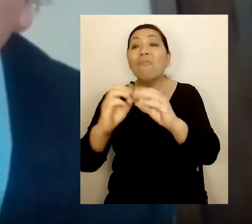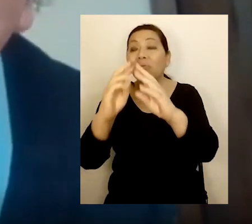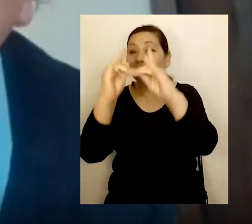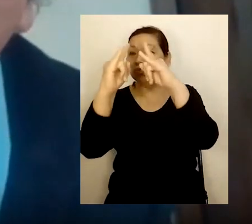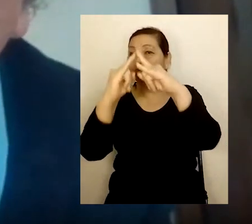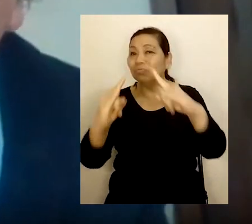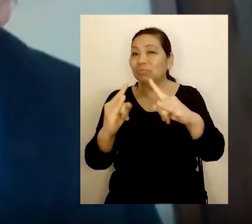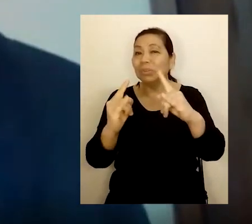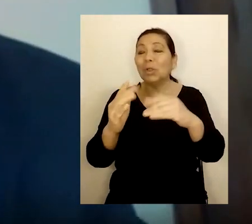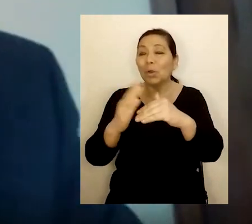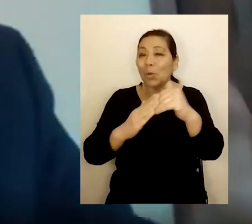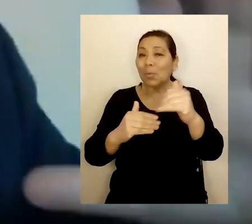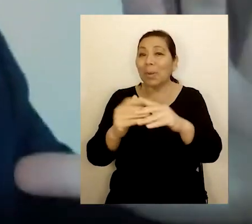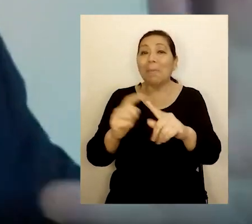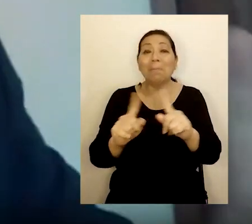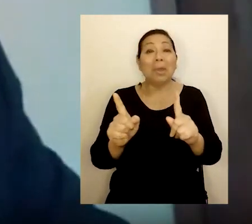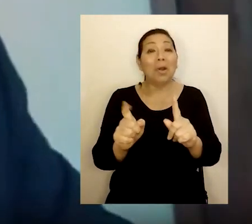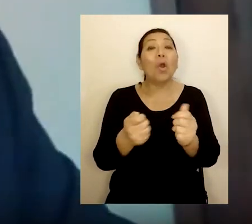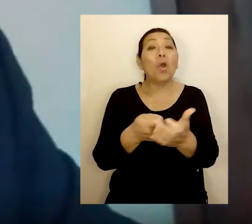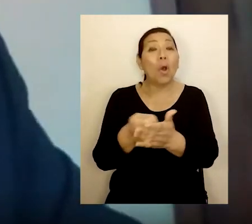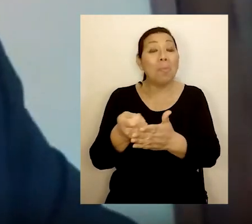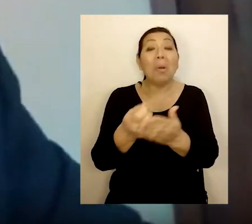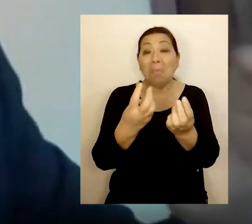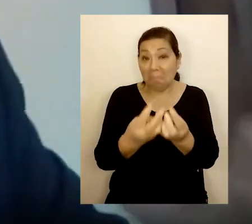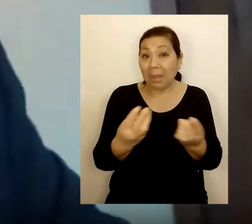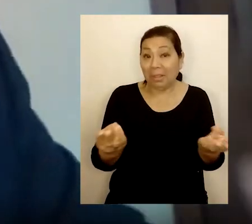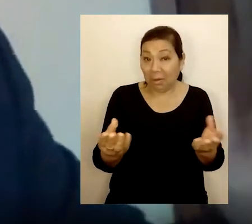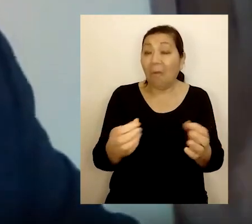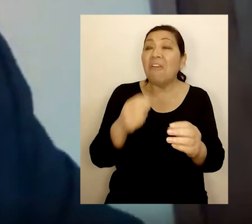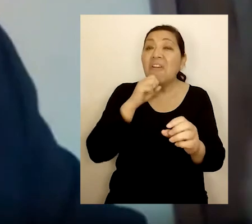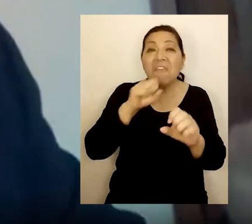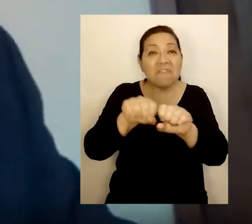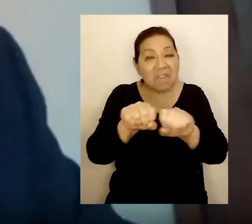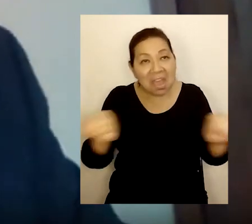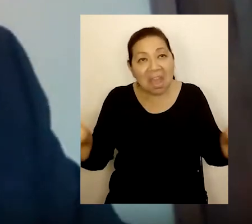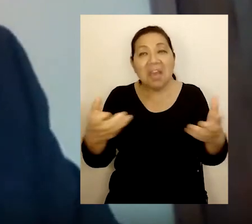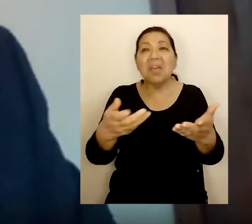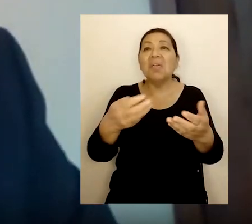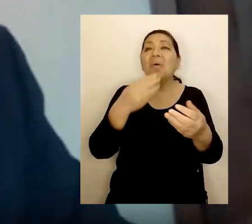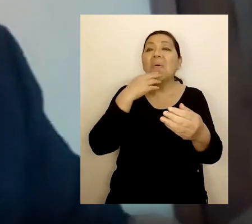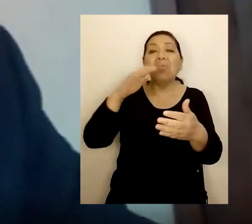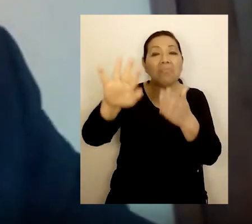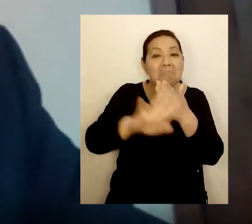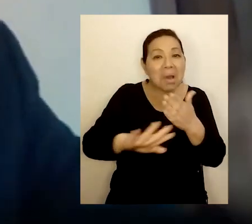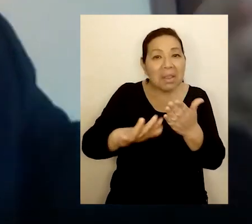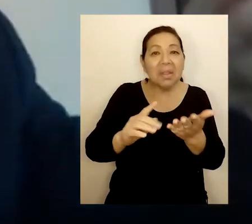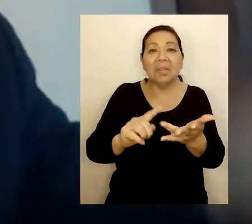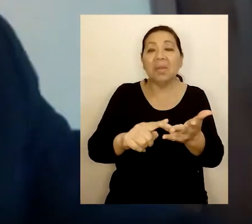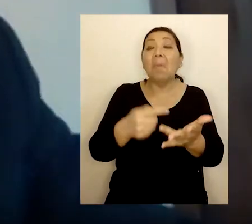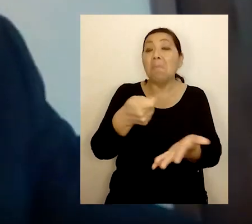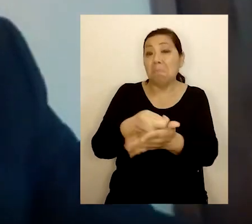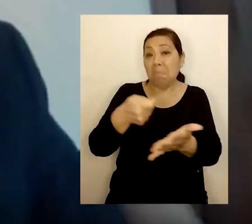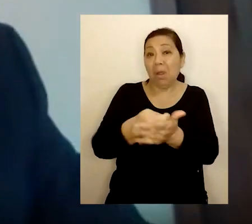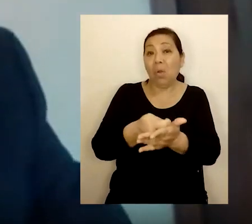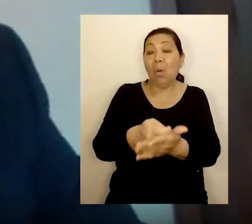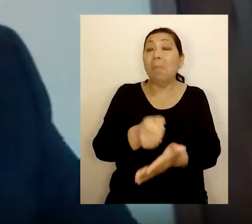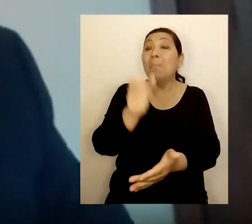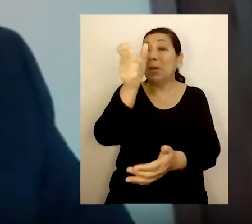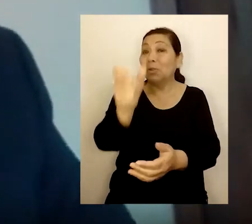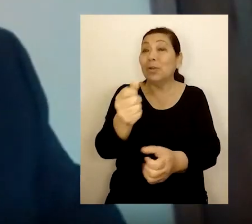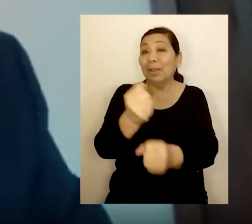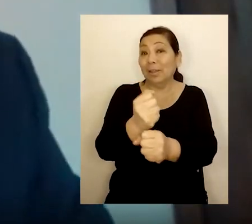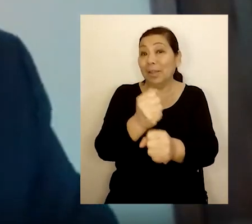en campamentos mineros. Dice que compró materiales, fierro, ladrillo, cemento, y dice que pagó sueldo a